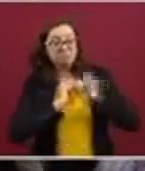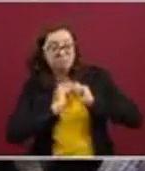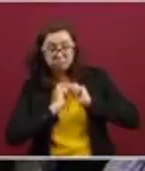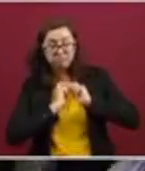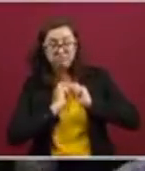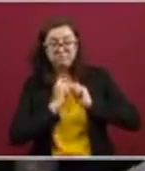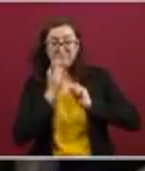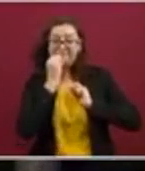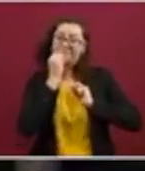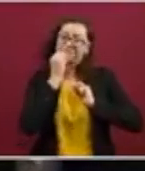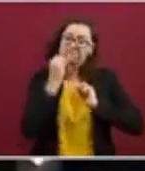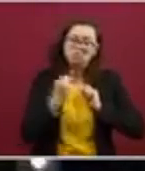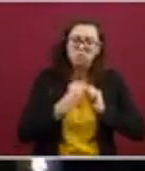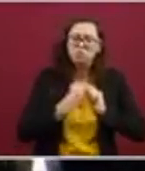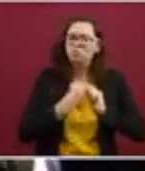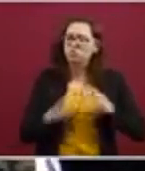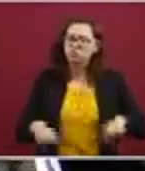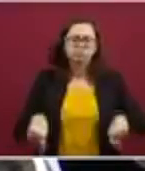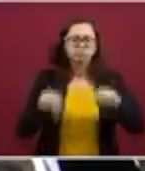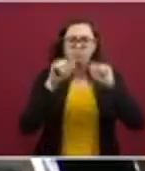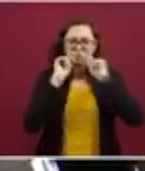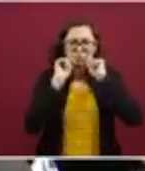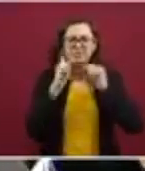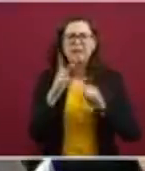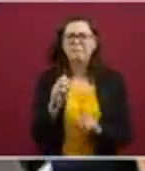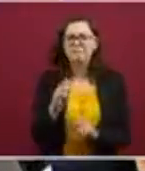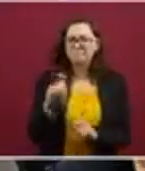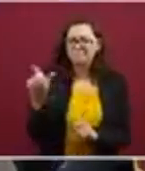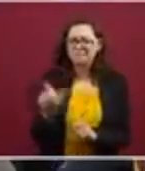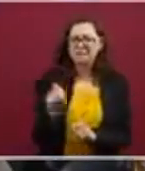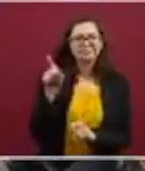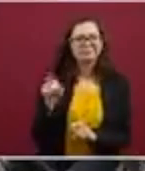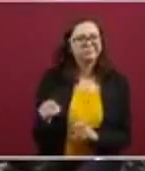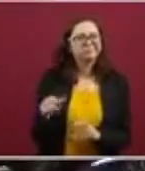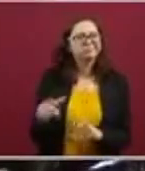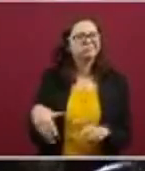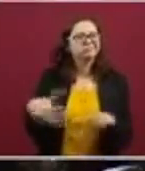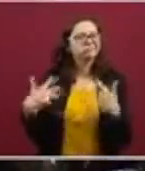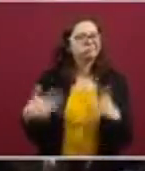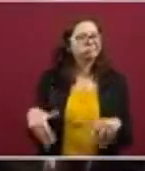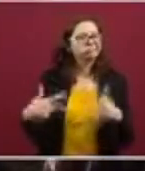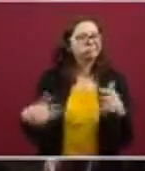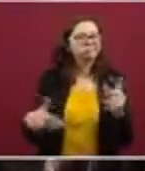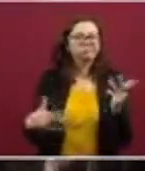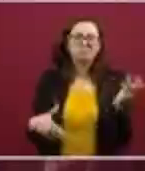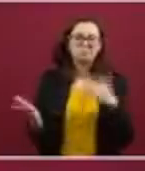Pemex es una de las empresas más productivas del mundo,